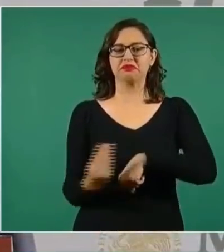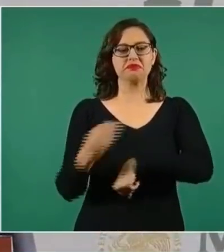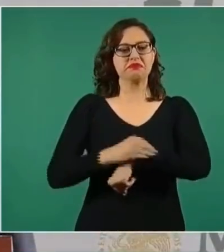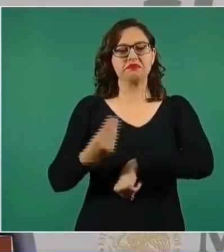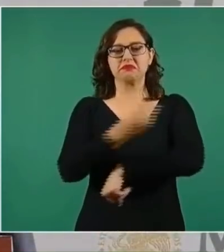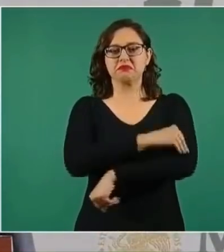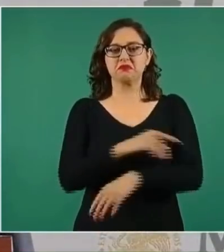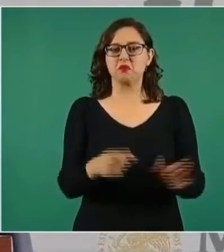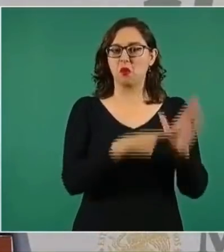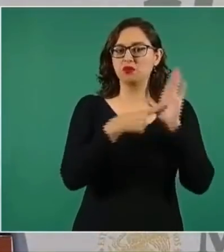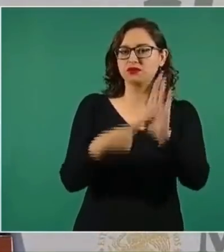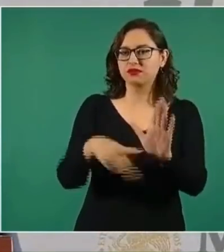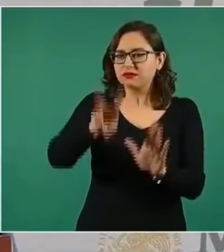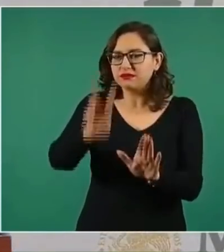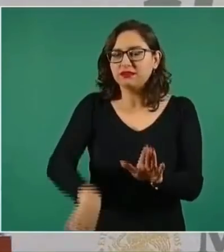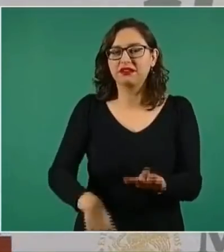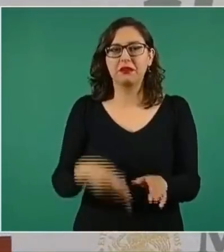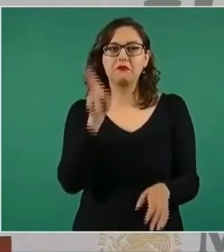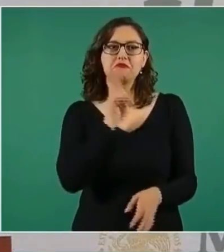comprobada.